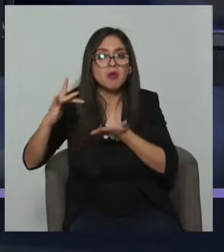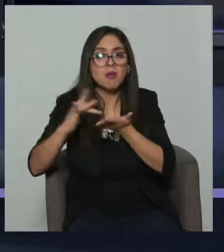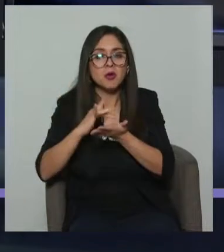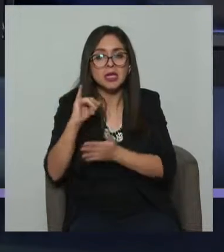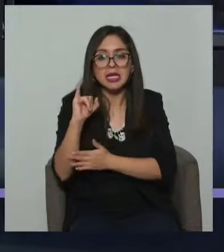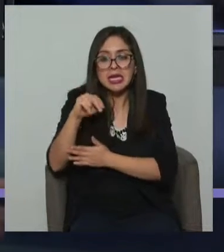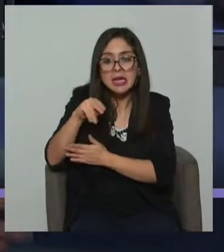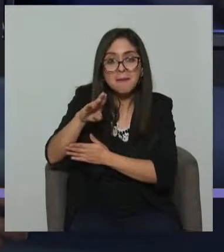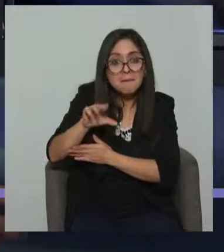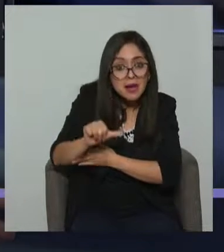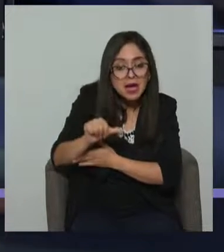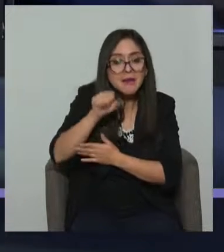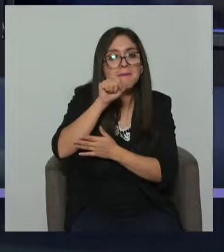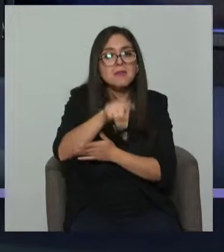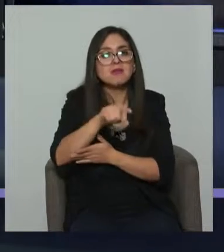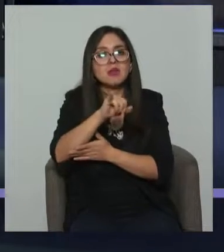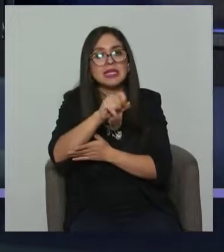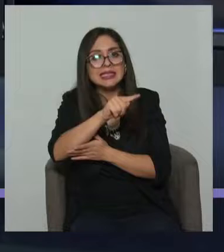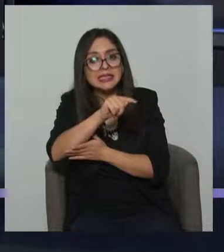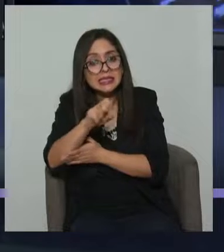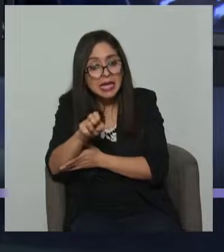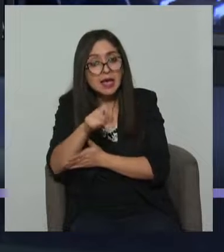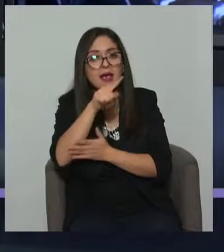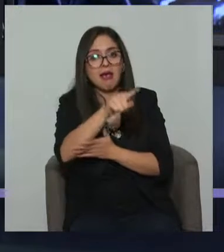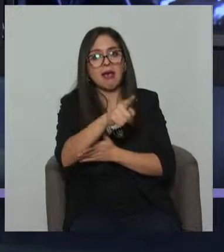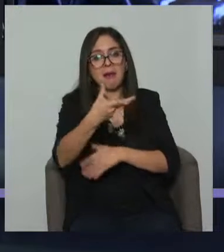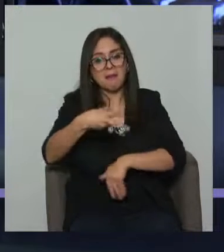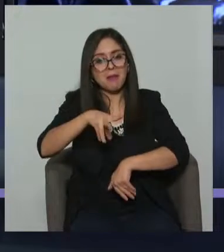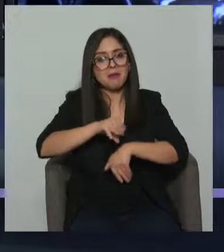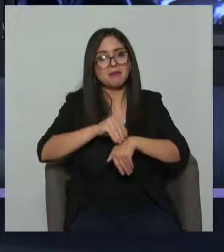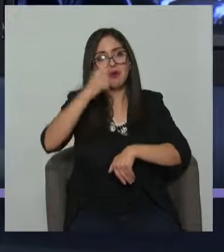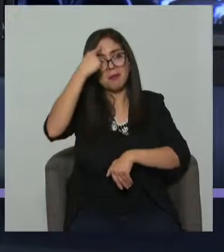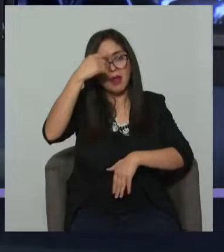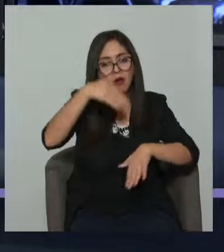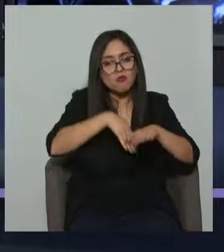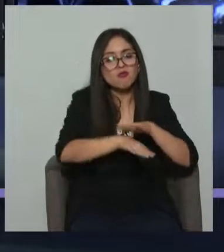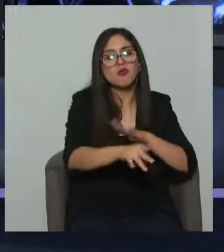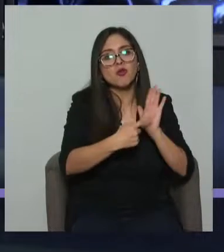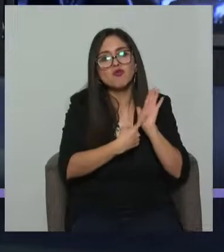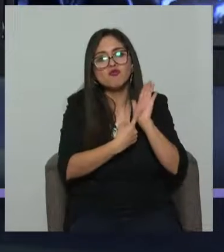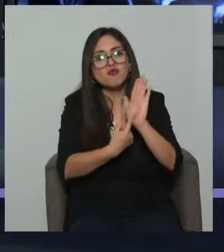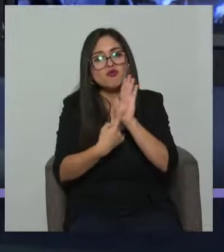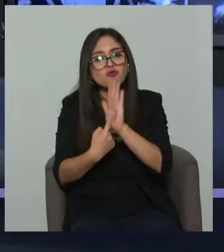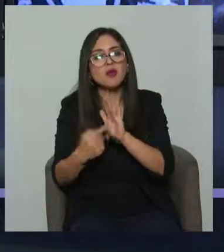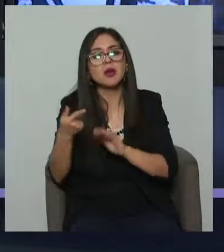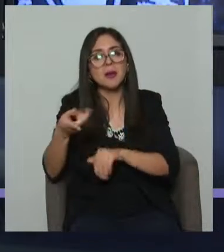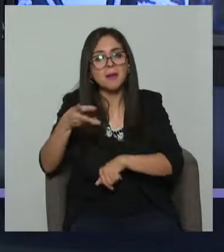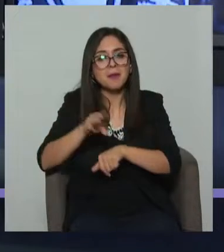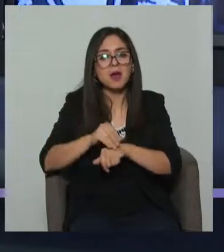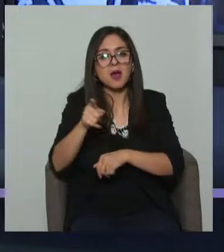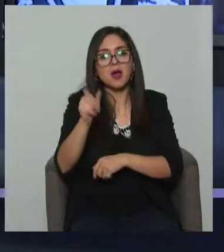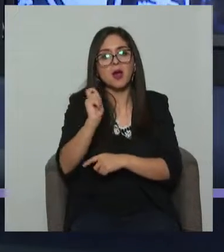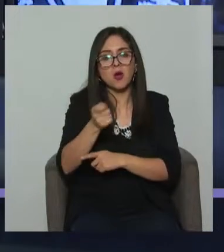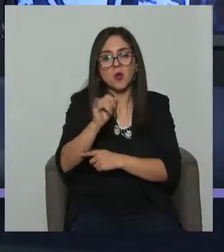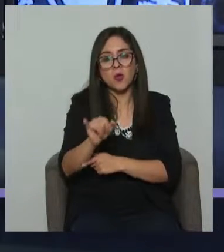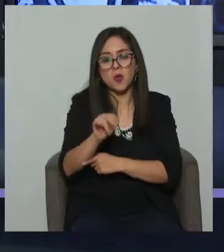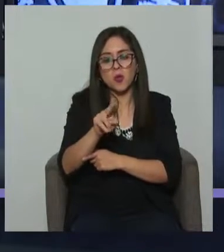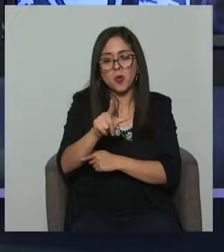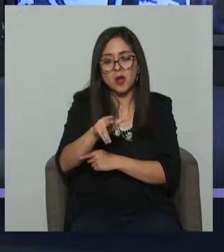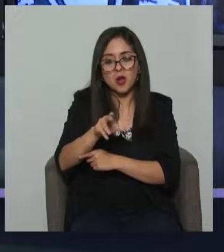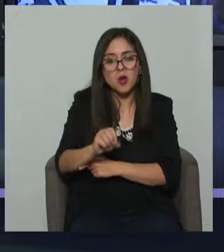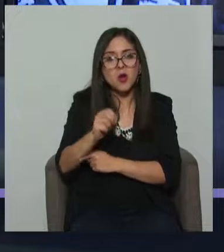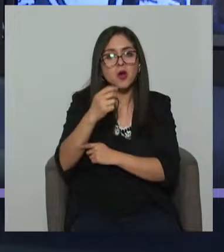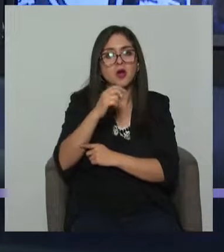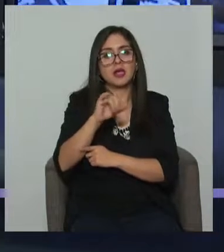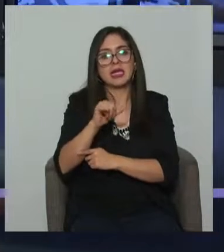que nos otorgaba la posibilidad de presentar los trabajos en el Julio Jiménez Rueda. Ahora es un